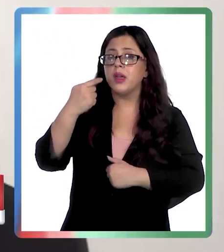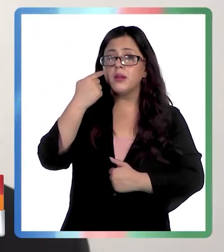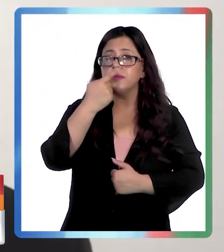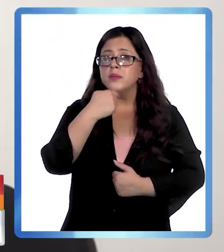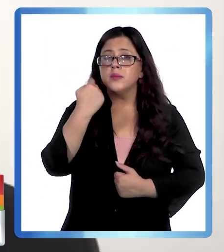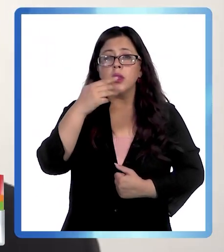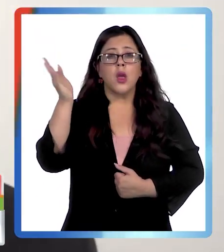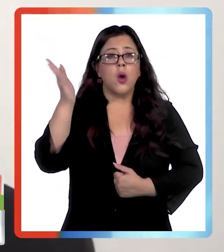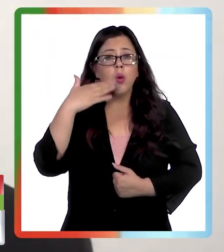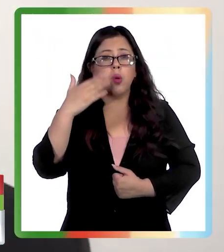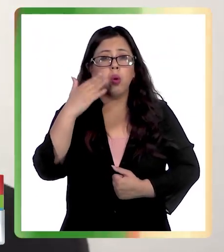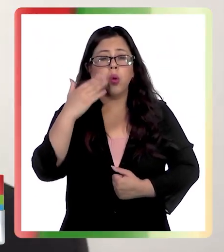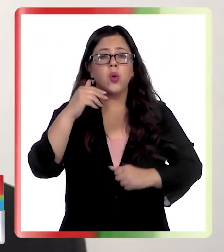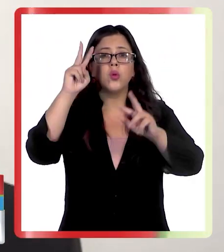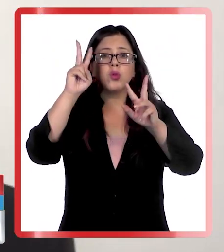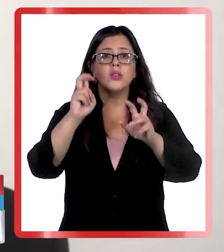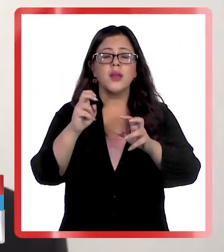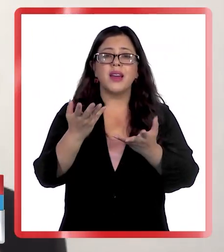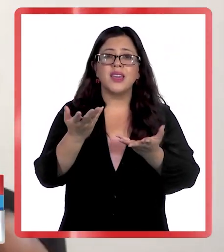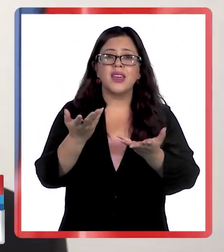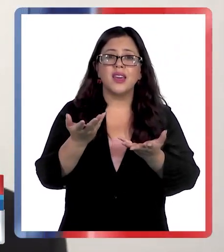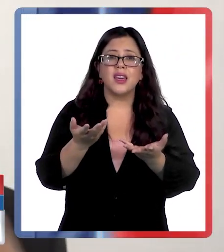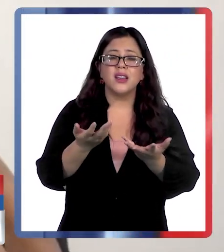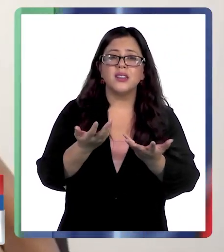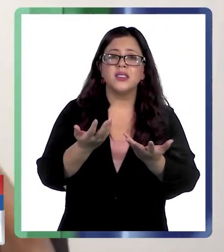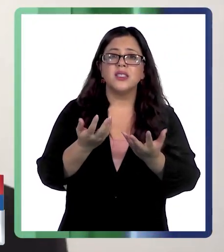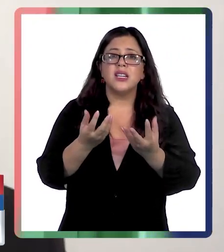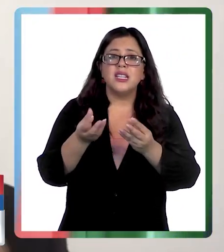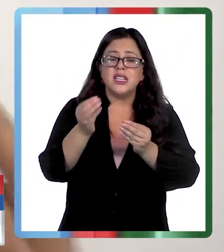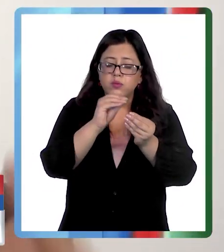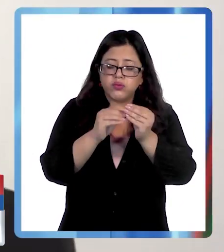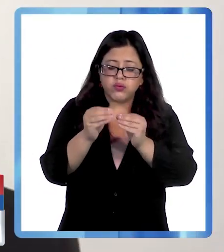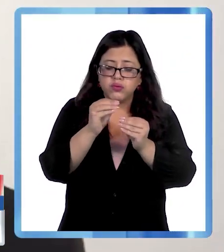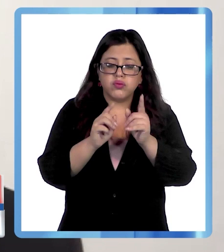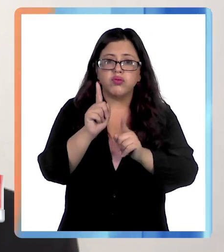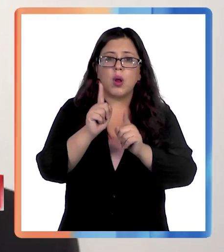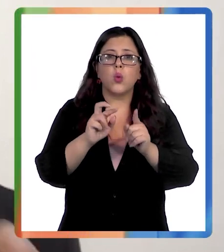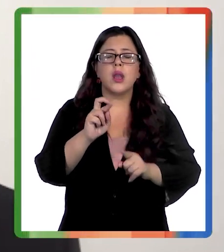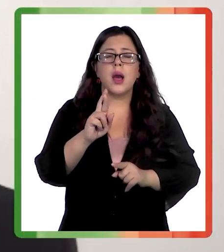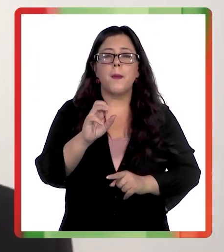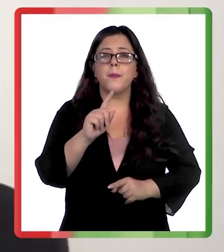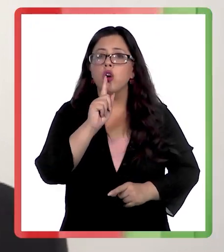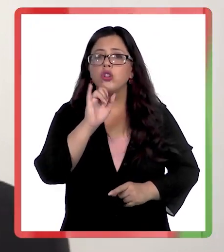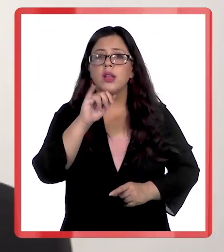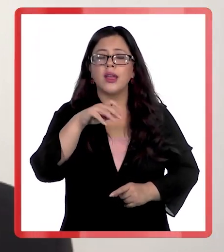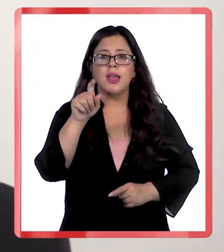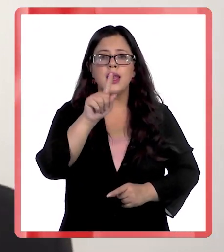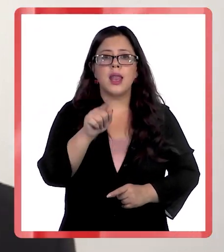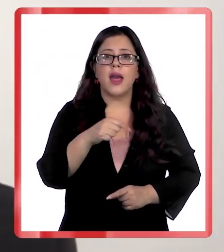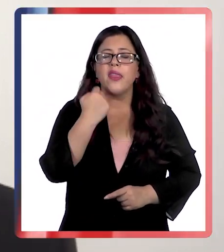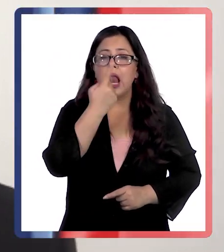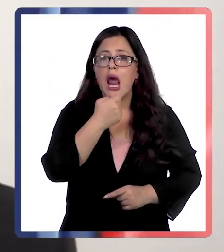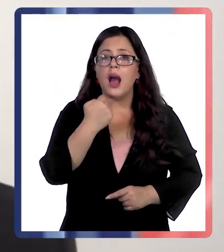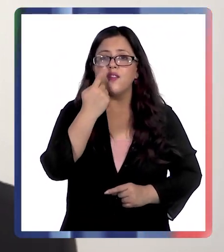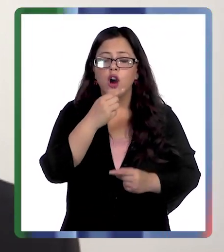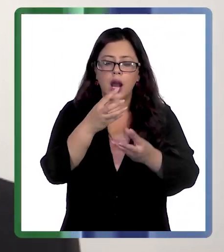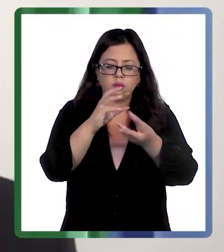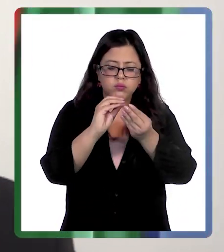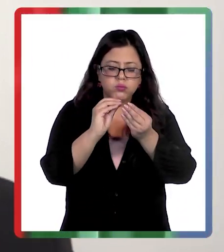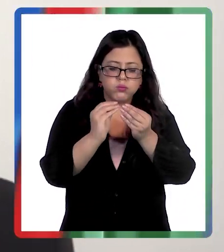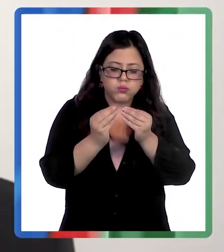componentes volátiles sulfurados que son componentes que se producen con la degradación de ciertas proteínas de la boca